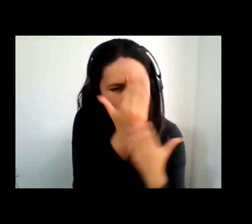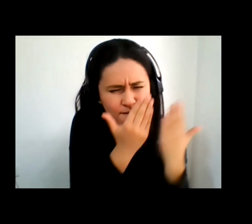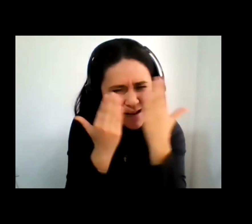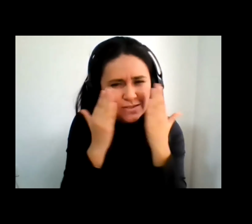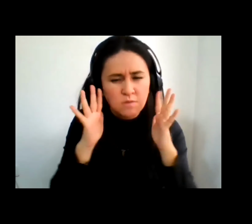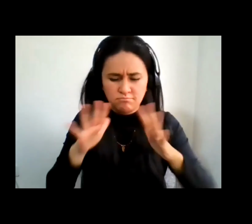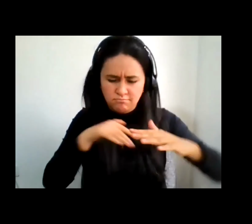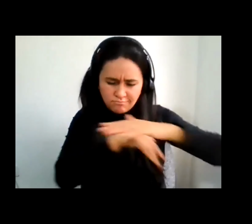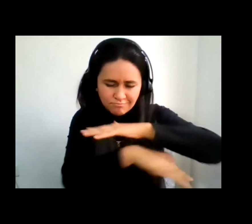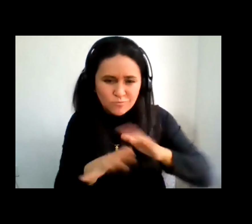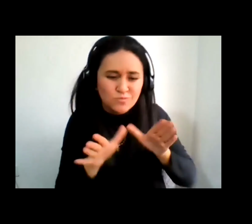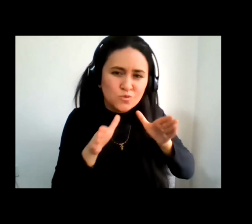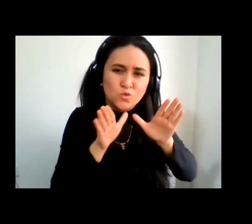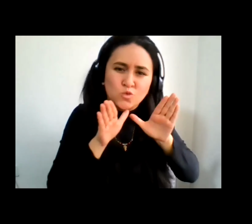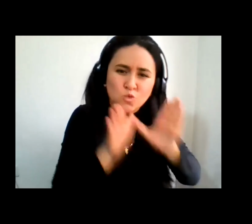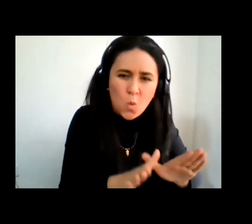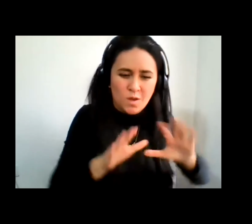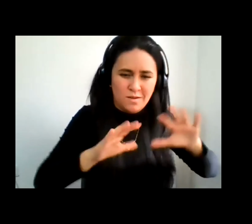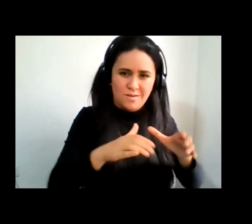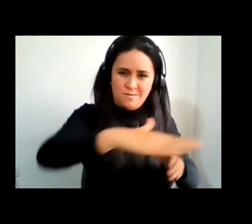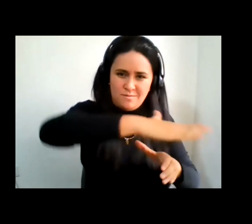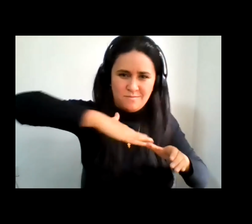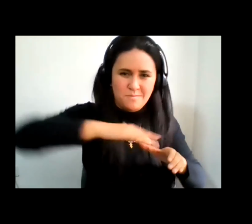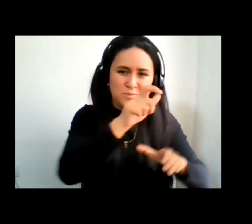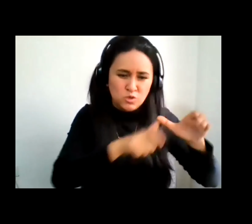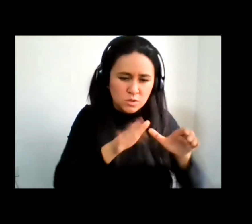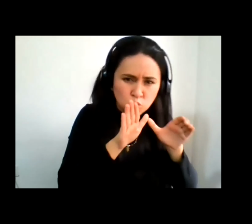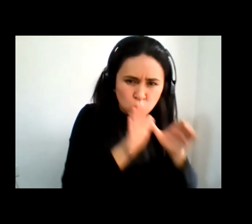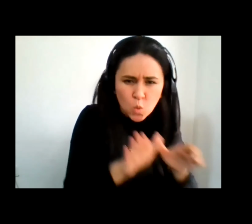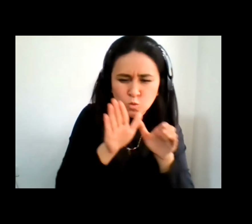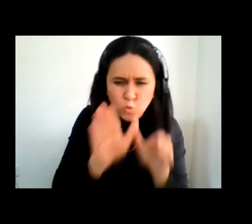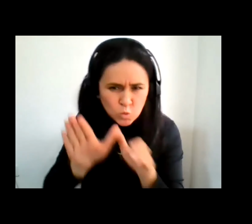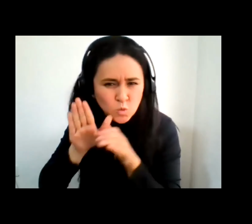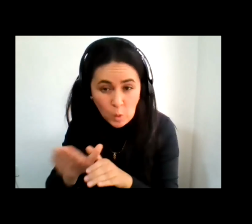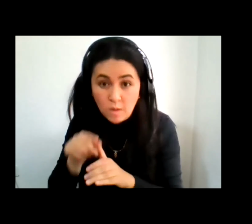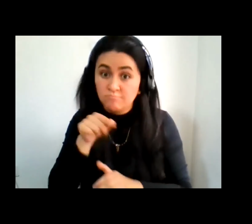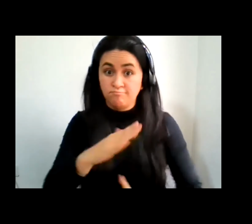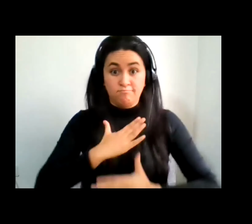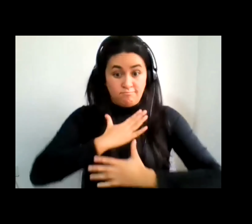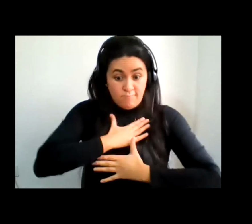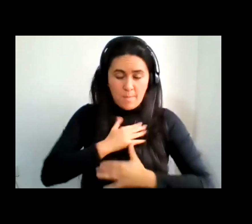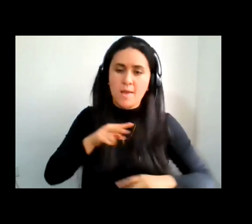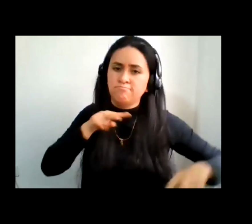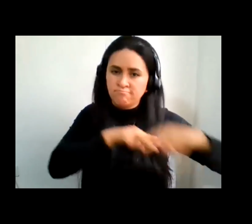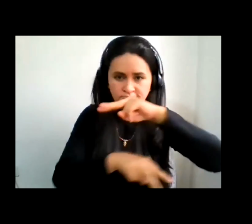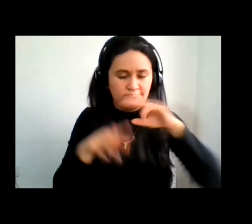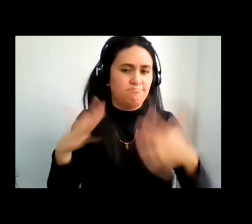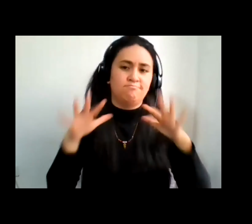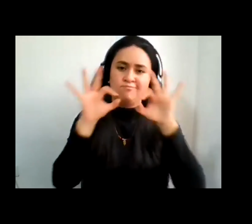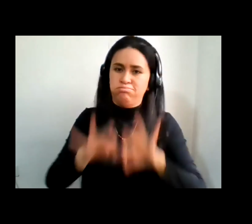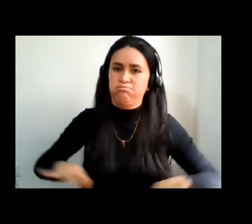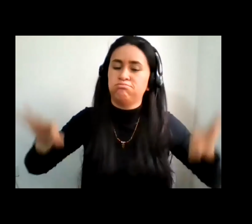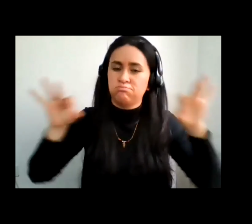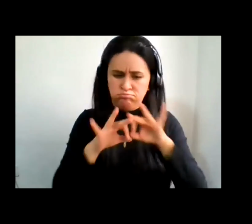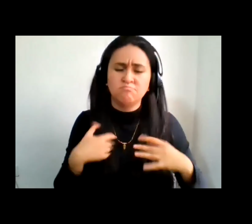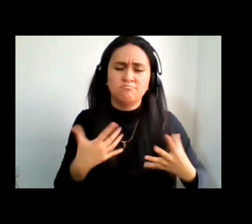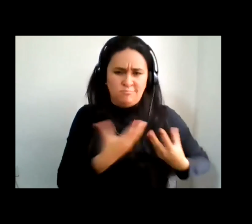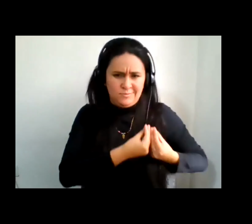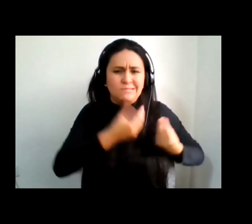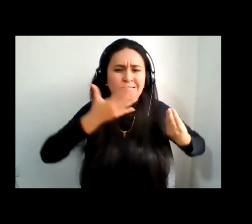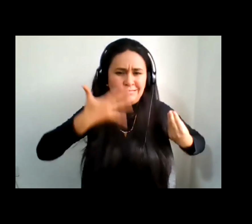contextos particulares. Esto es un elemento para nosotros fundamental. Hemos tenido la oportunidad de profundizar una mirada